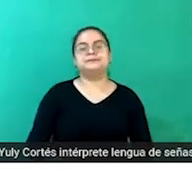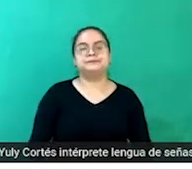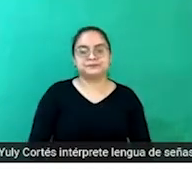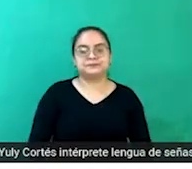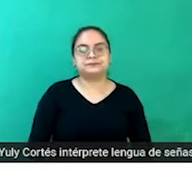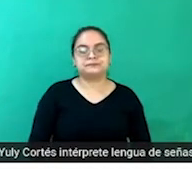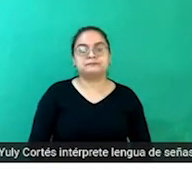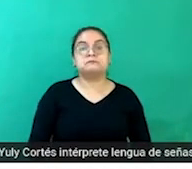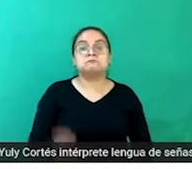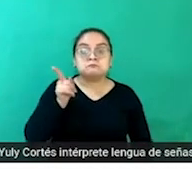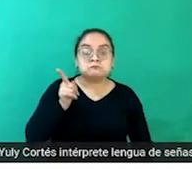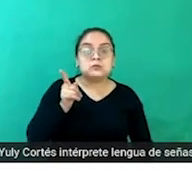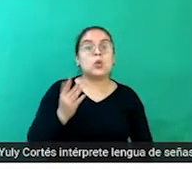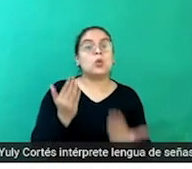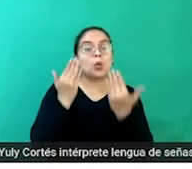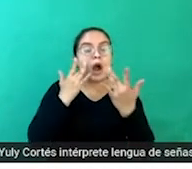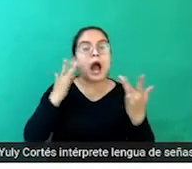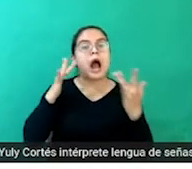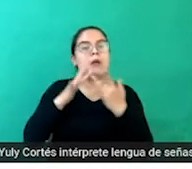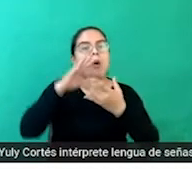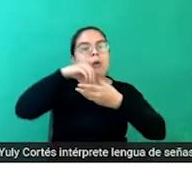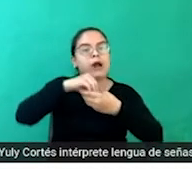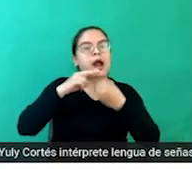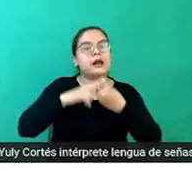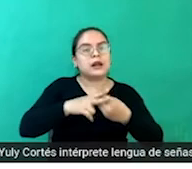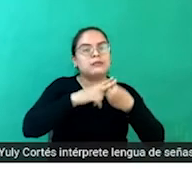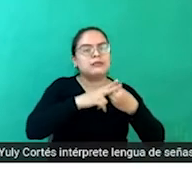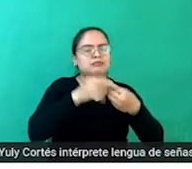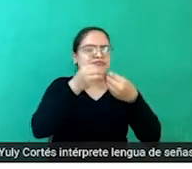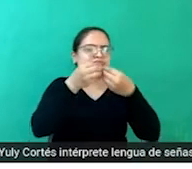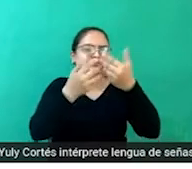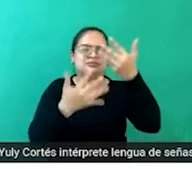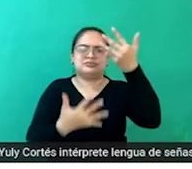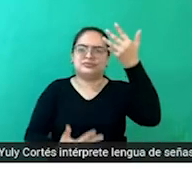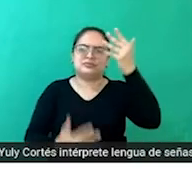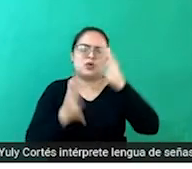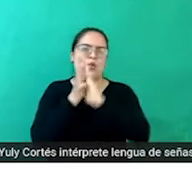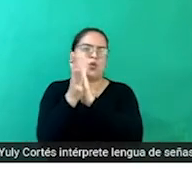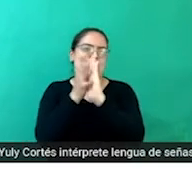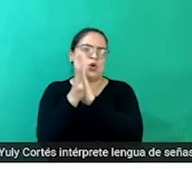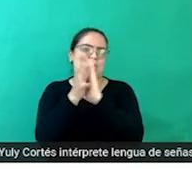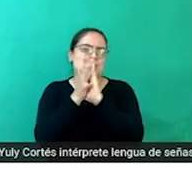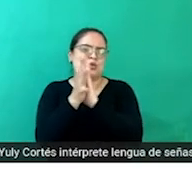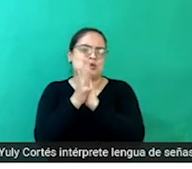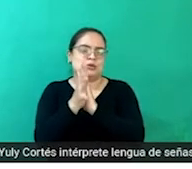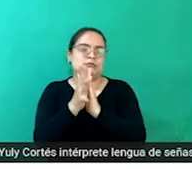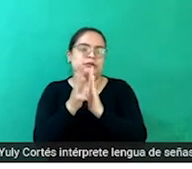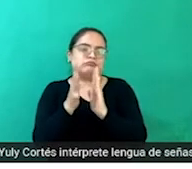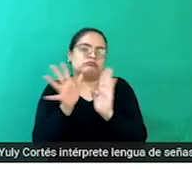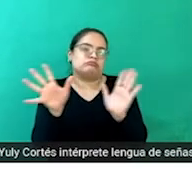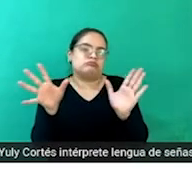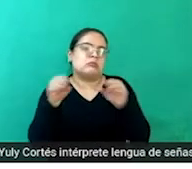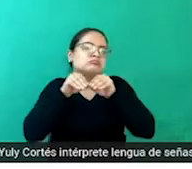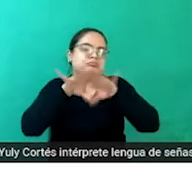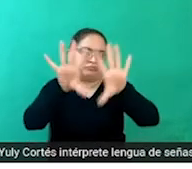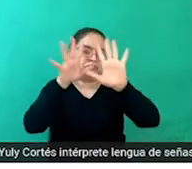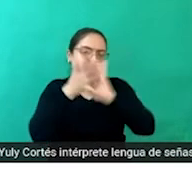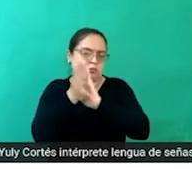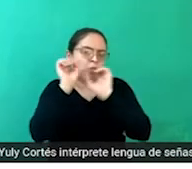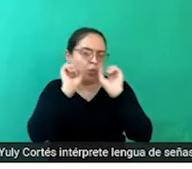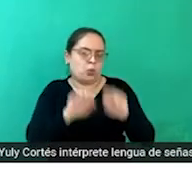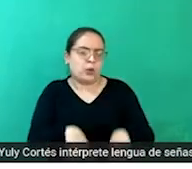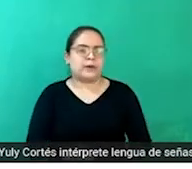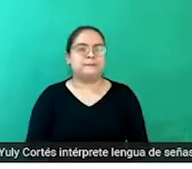muchas más herramientas de las cuales podría hablar, pero bueno, es realmente de dominio público. De lo que